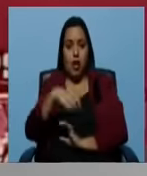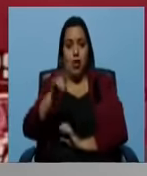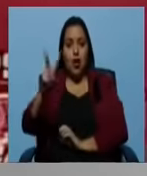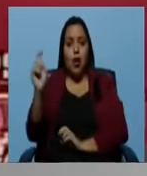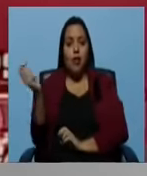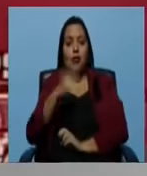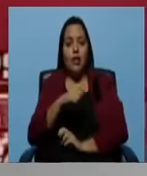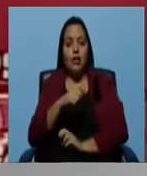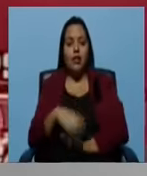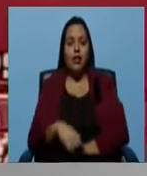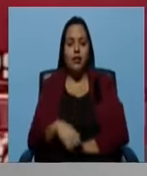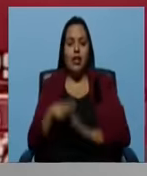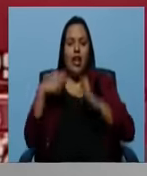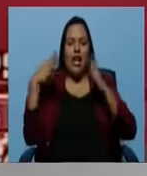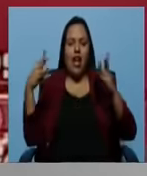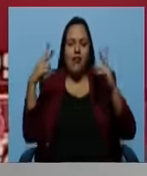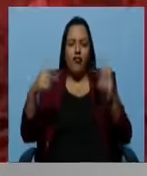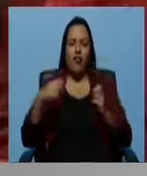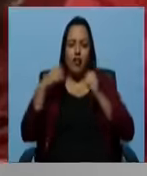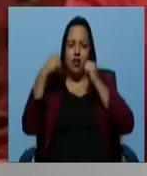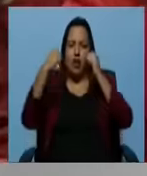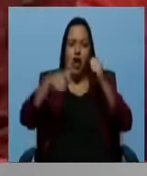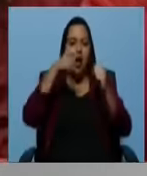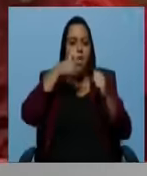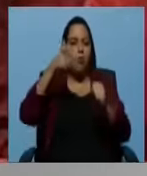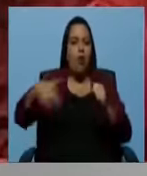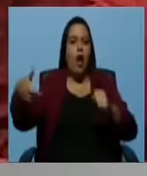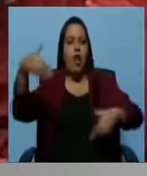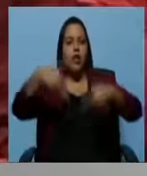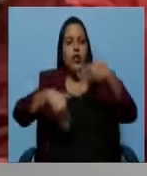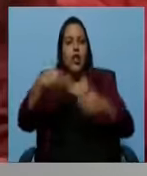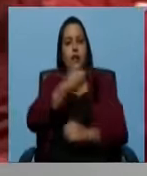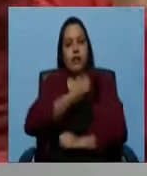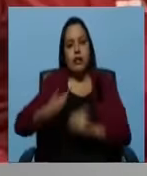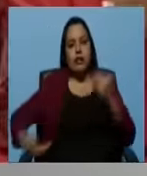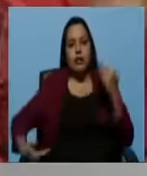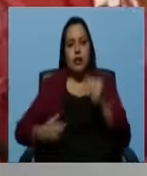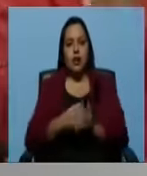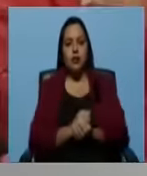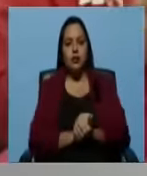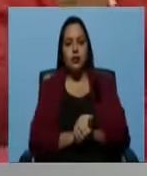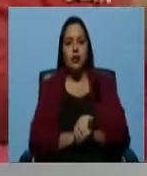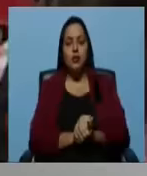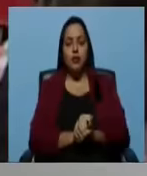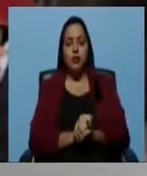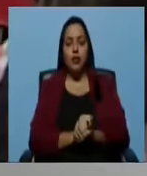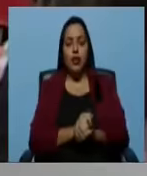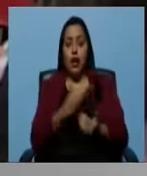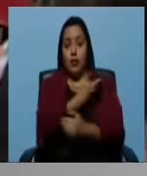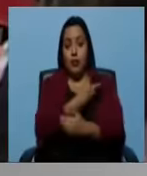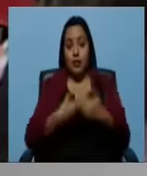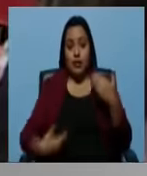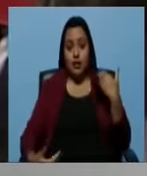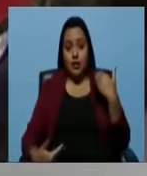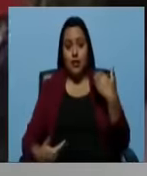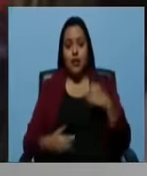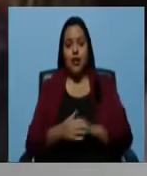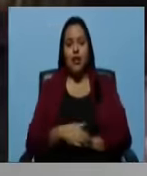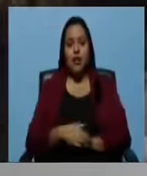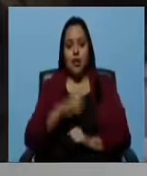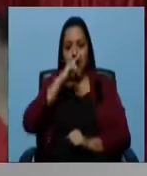gran victoria popular de las elecciones presidenciales, donde el hermano presidente Nicolás